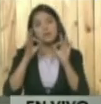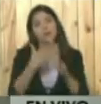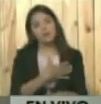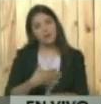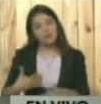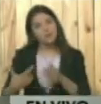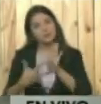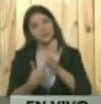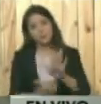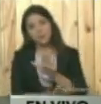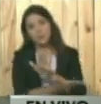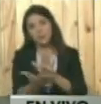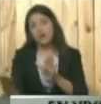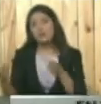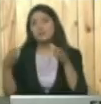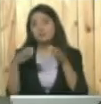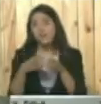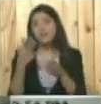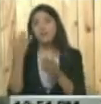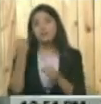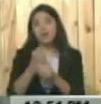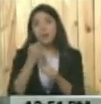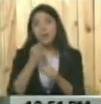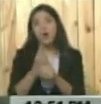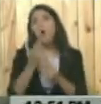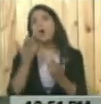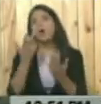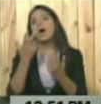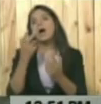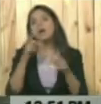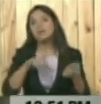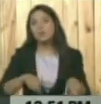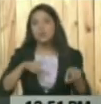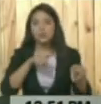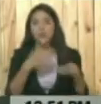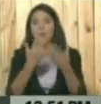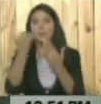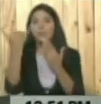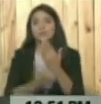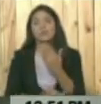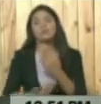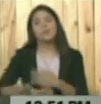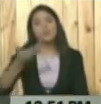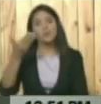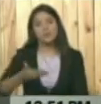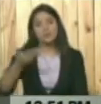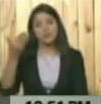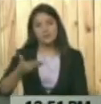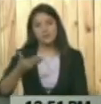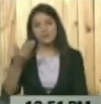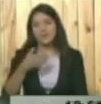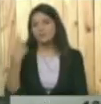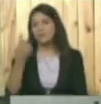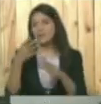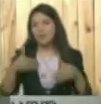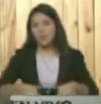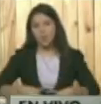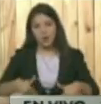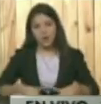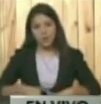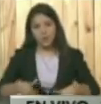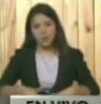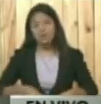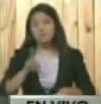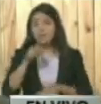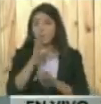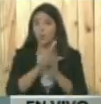compartir en las mesas de trabajo, que es el proyecto de agricultura urbana, como un proyecto vanguardia de todos estos esfuerzos. Igual